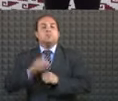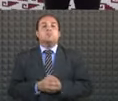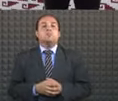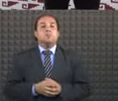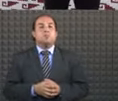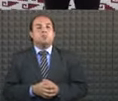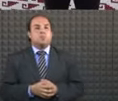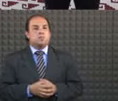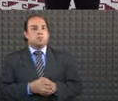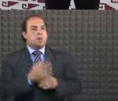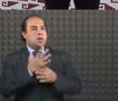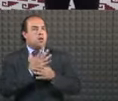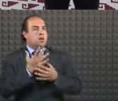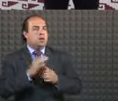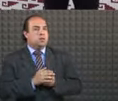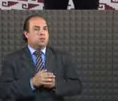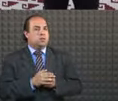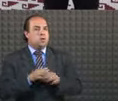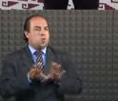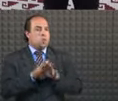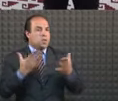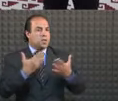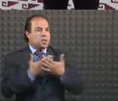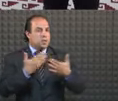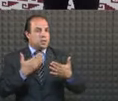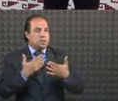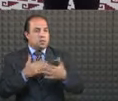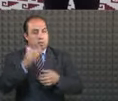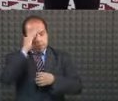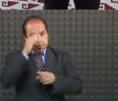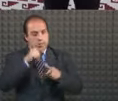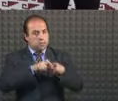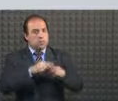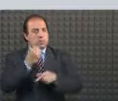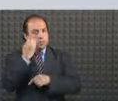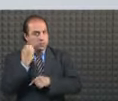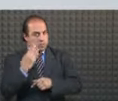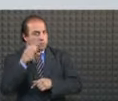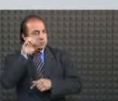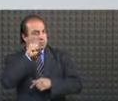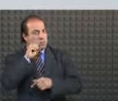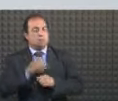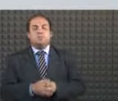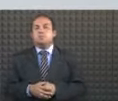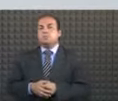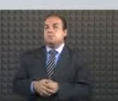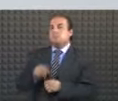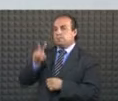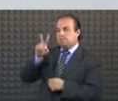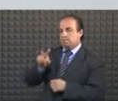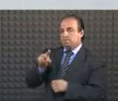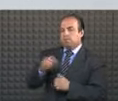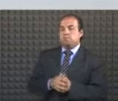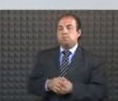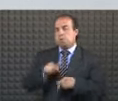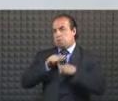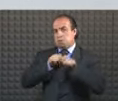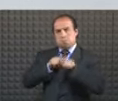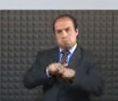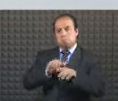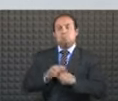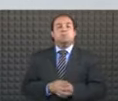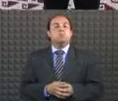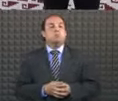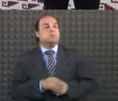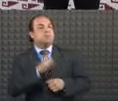sus cálculos, como le hacen anteriormente, consideran que están en el naranja. Exactamente, y así vamos a permanecer.